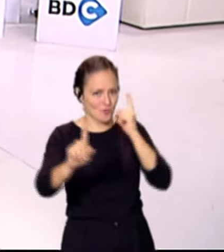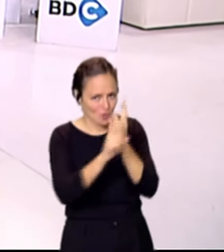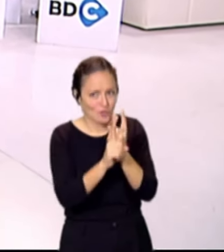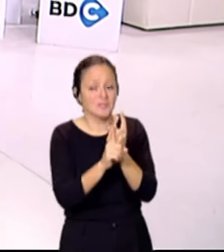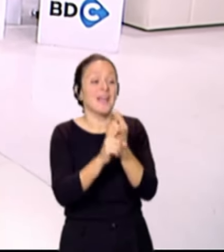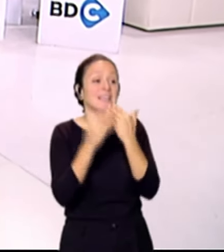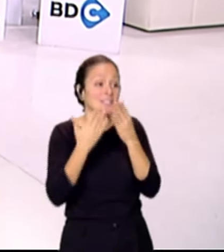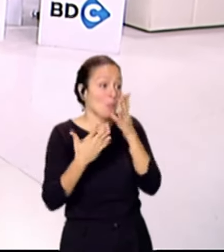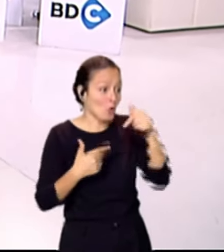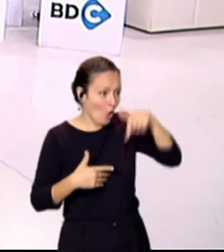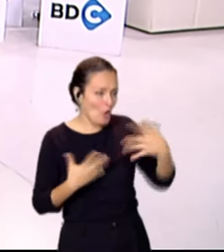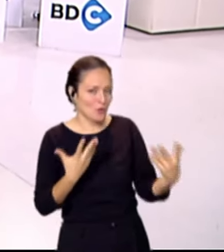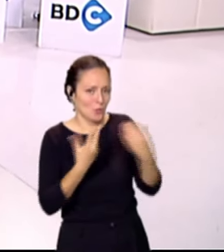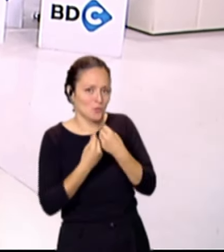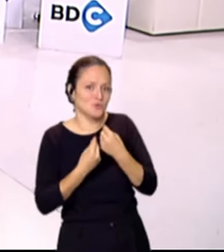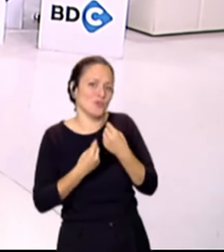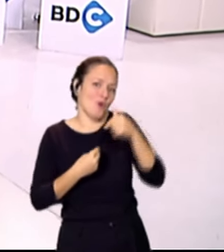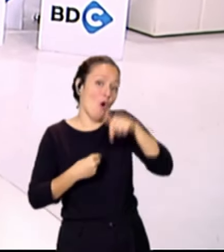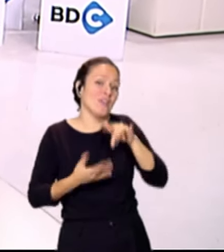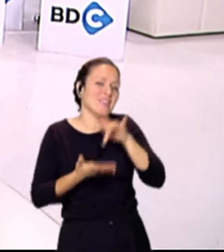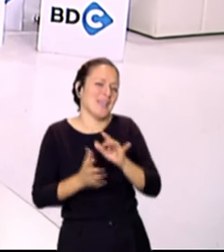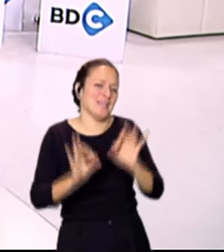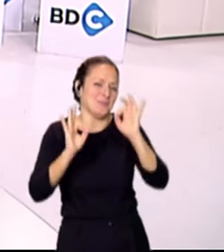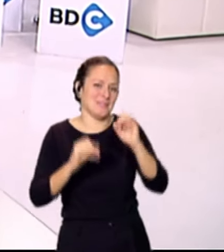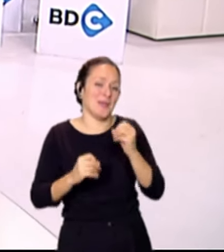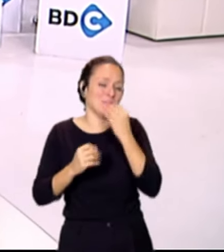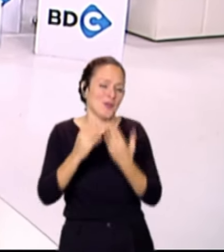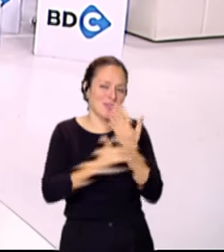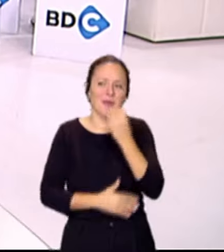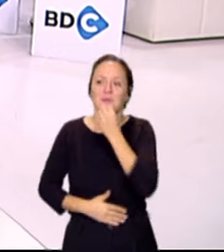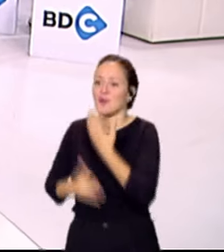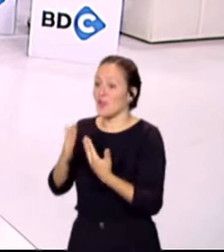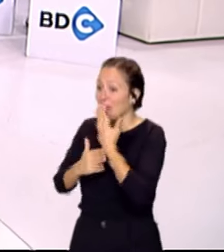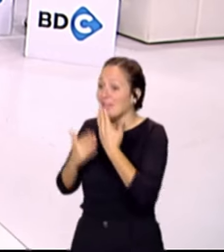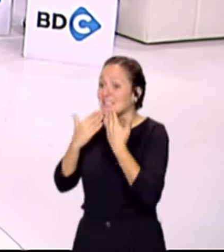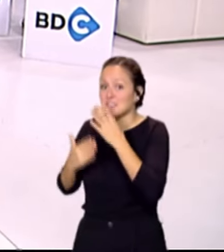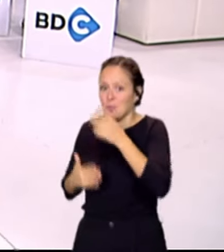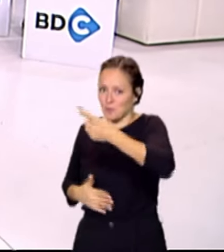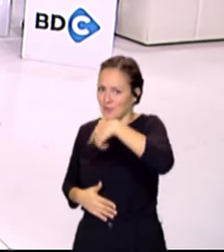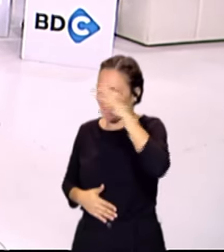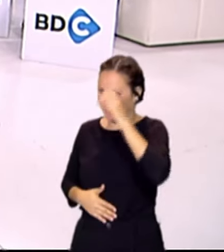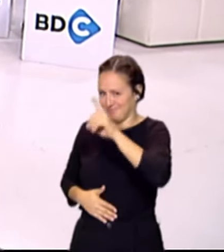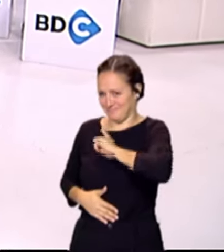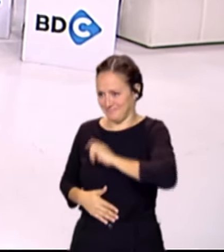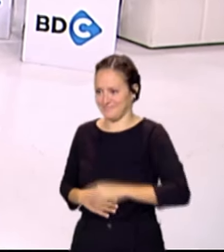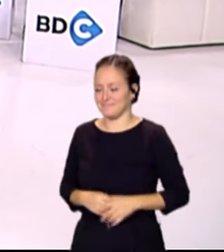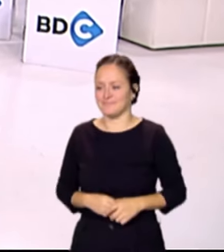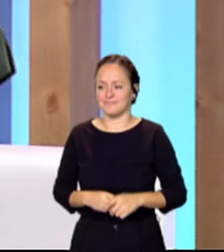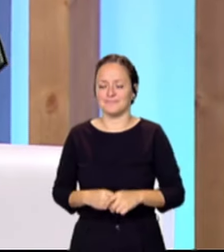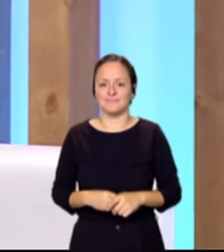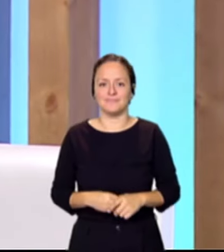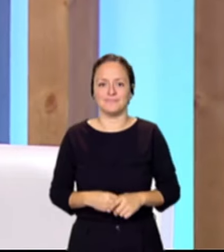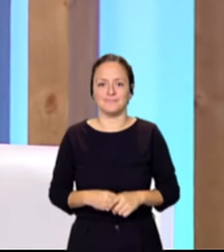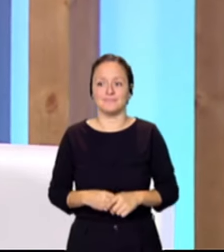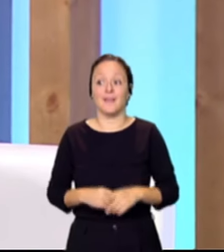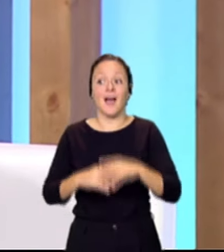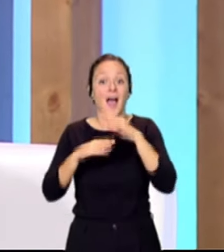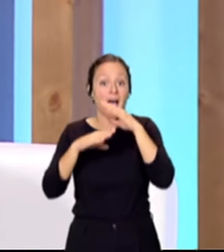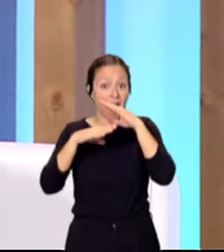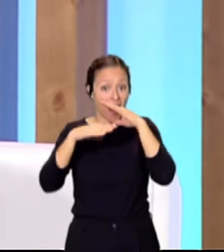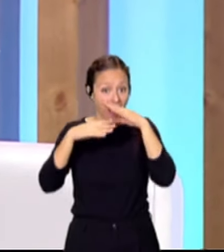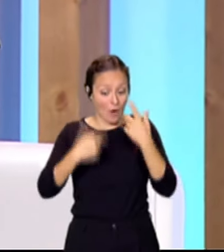fecha tan señalada como la de hoy Buenos días Buenos días Muchas gracias por darnos cobertura bueno Y en este punto de la